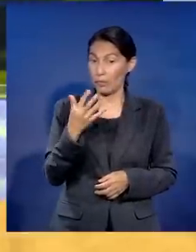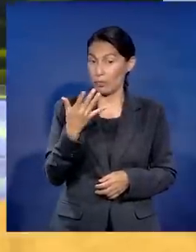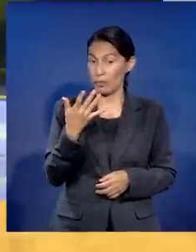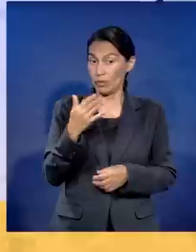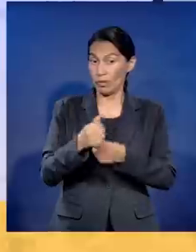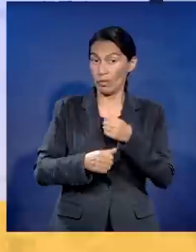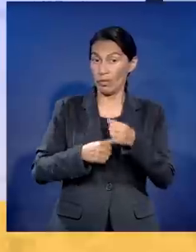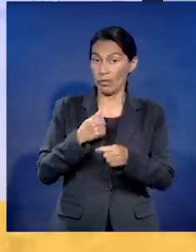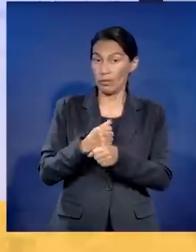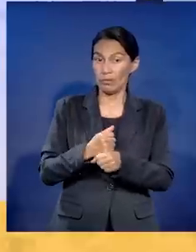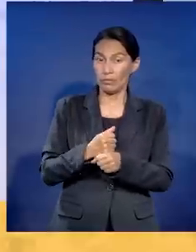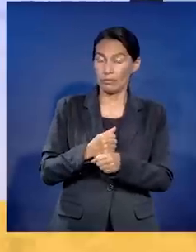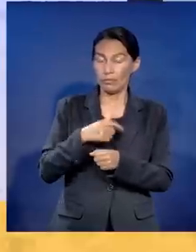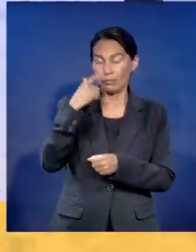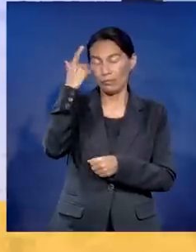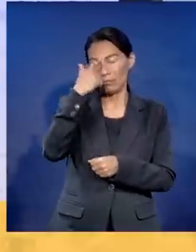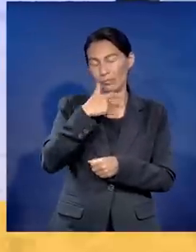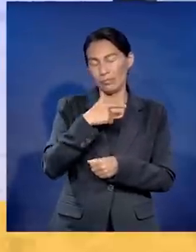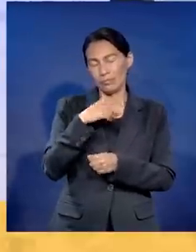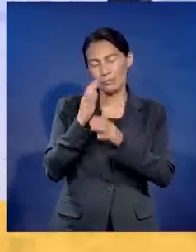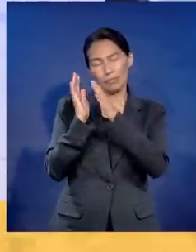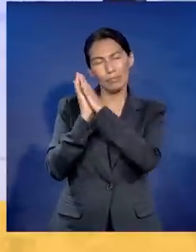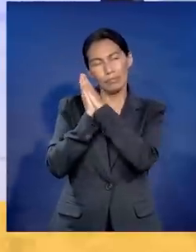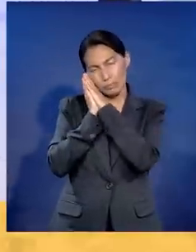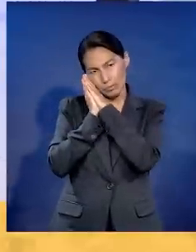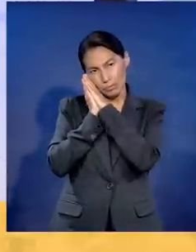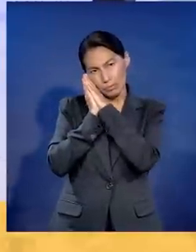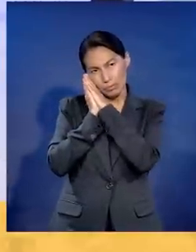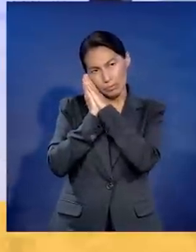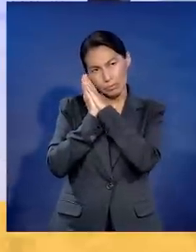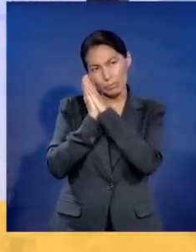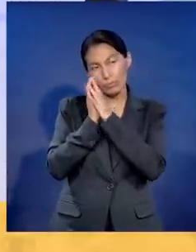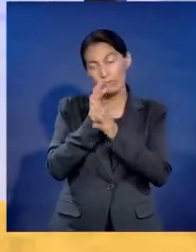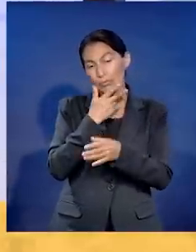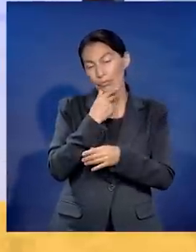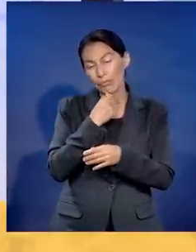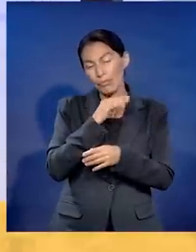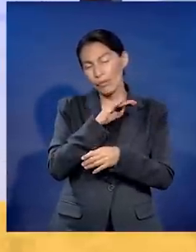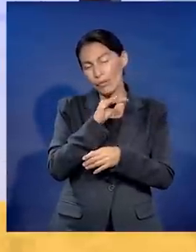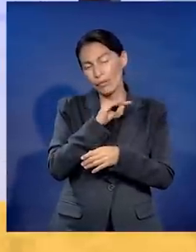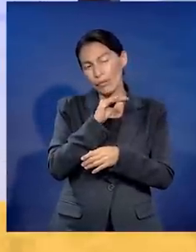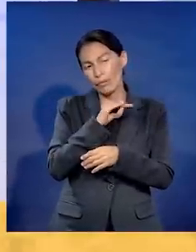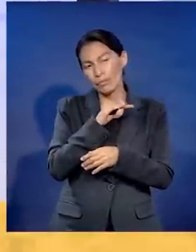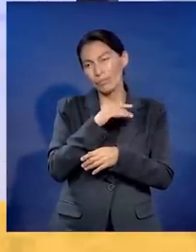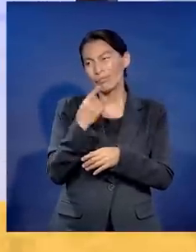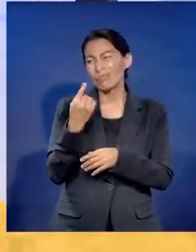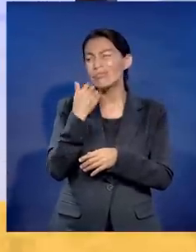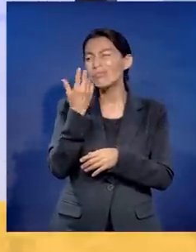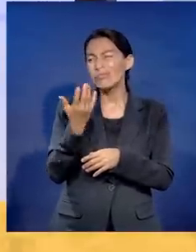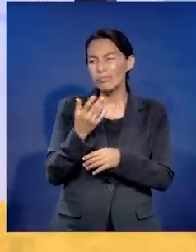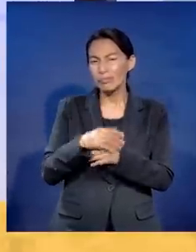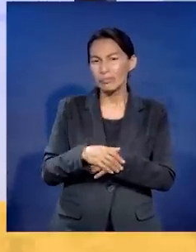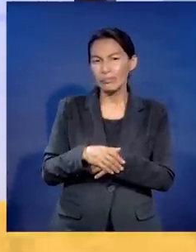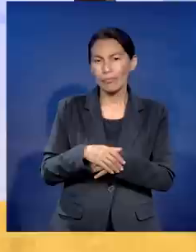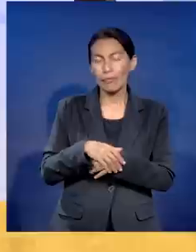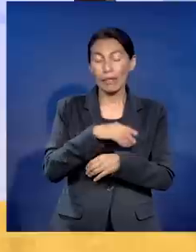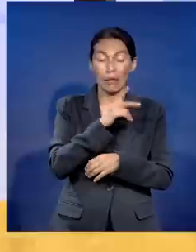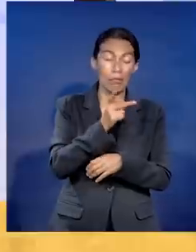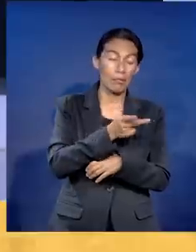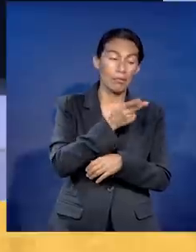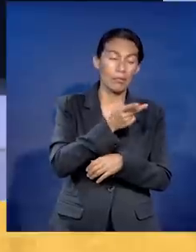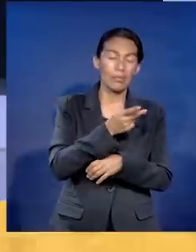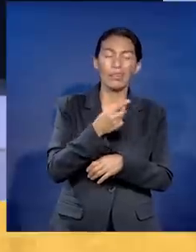sin cariño, que después de 50 años están acostados y una noche la esposa le dice: viejo, ¿qué quieres? Ya es tarde,